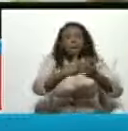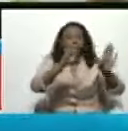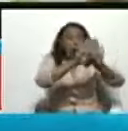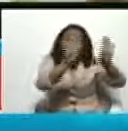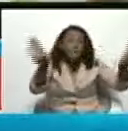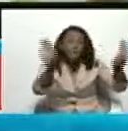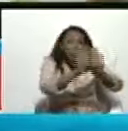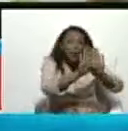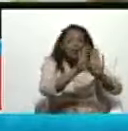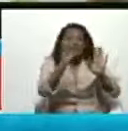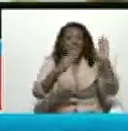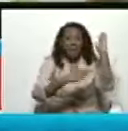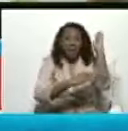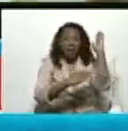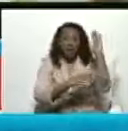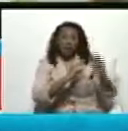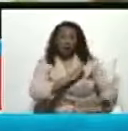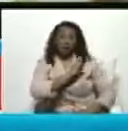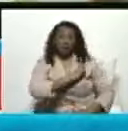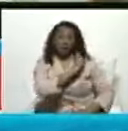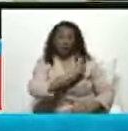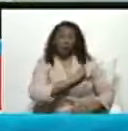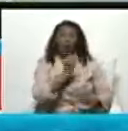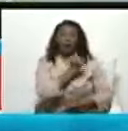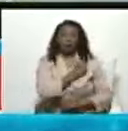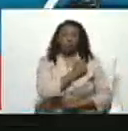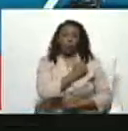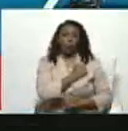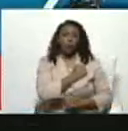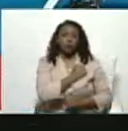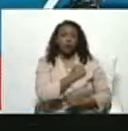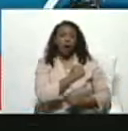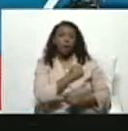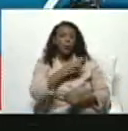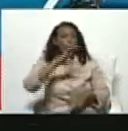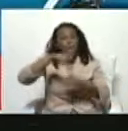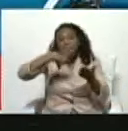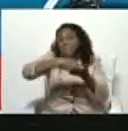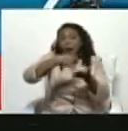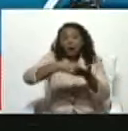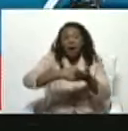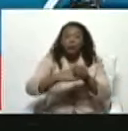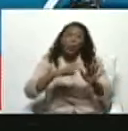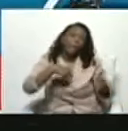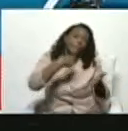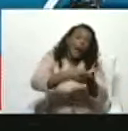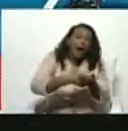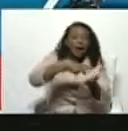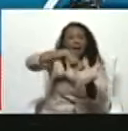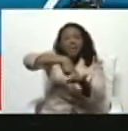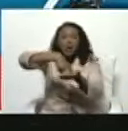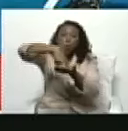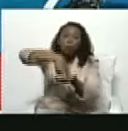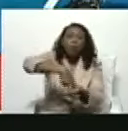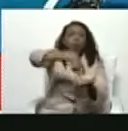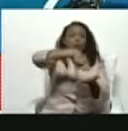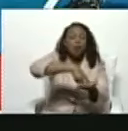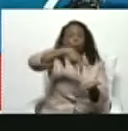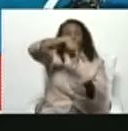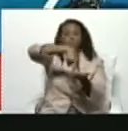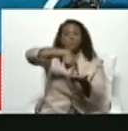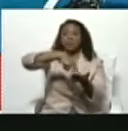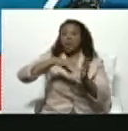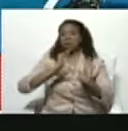iglesia. Ah, ok, ok. Exactamente, si sea como tú quieras pagar la promesa, si la quieres pagar de rodilla o de pie.